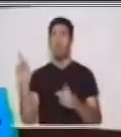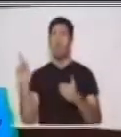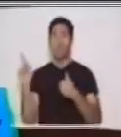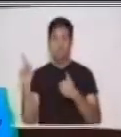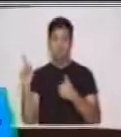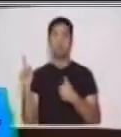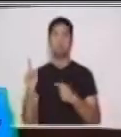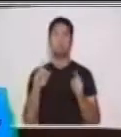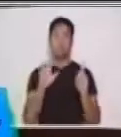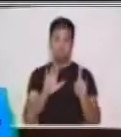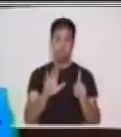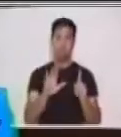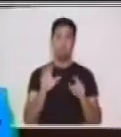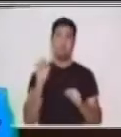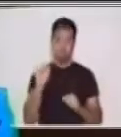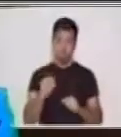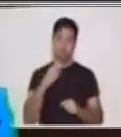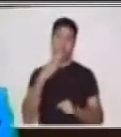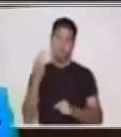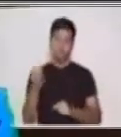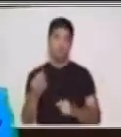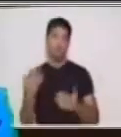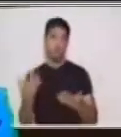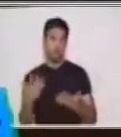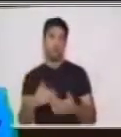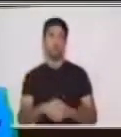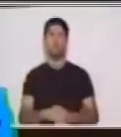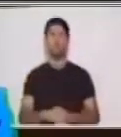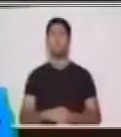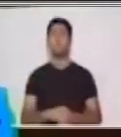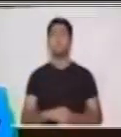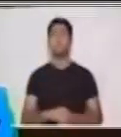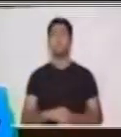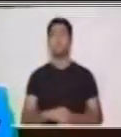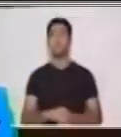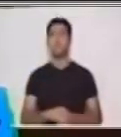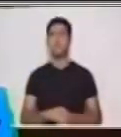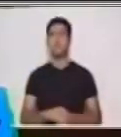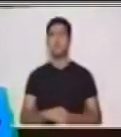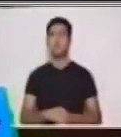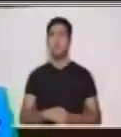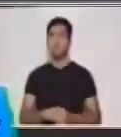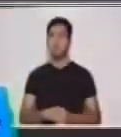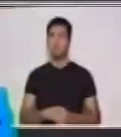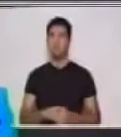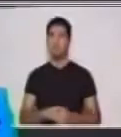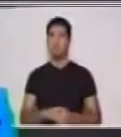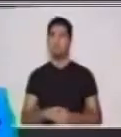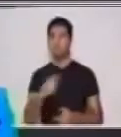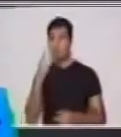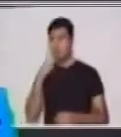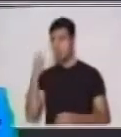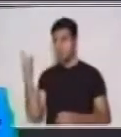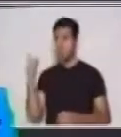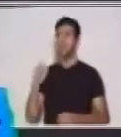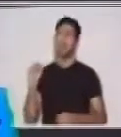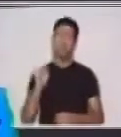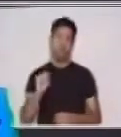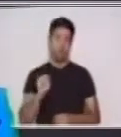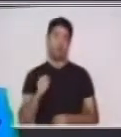hay 6 caras, ¿es verdad? Podemos decir que sí es verdad. Hay 6 caras en el